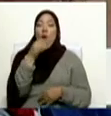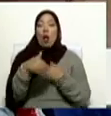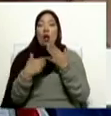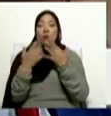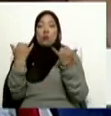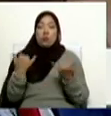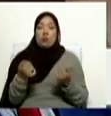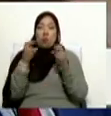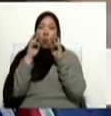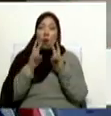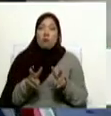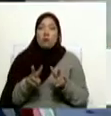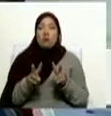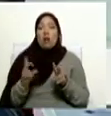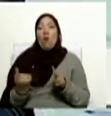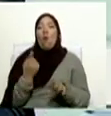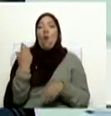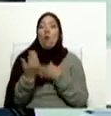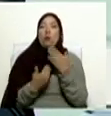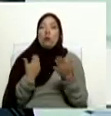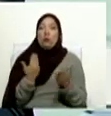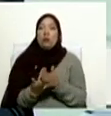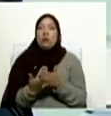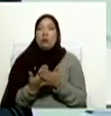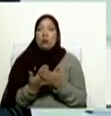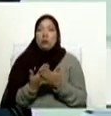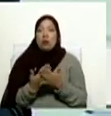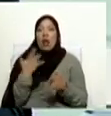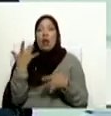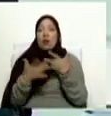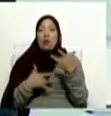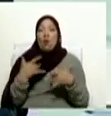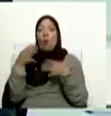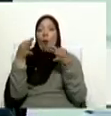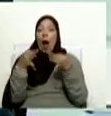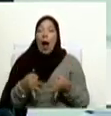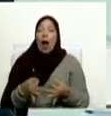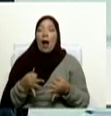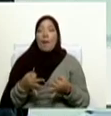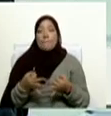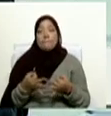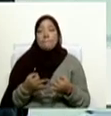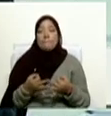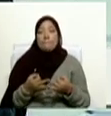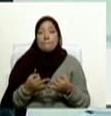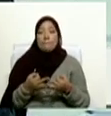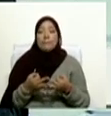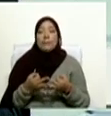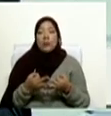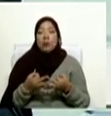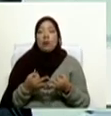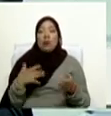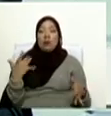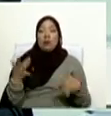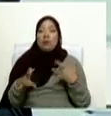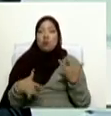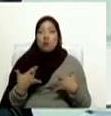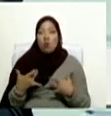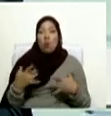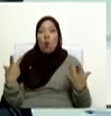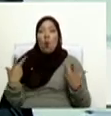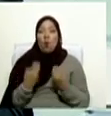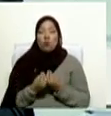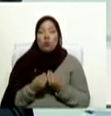cuad Ellos tienen una sola cosa un acto de ratería un acto de